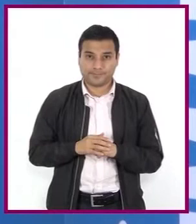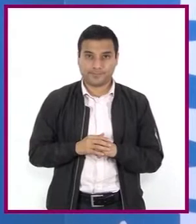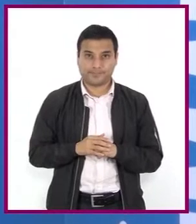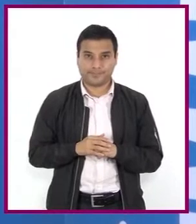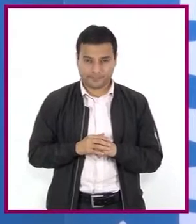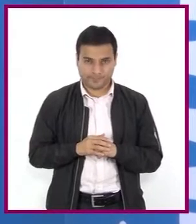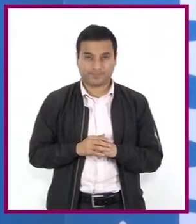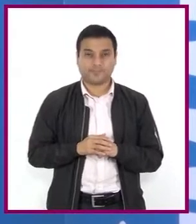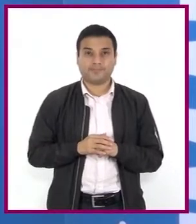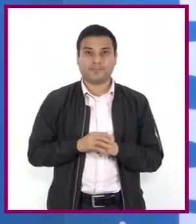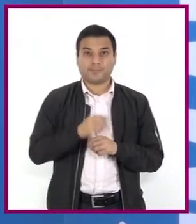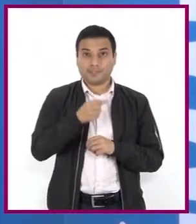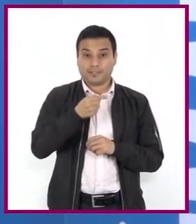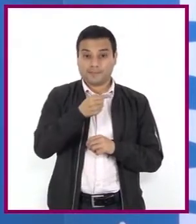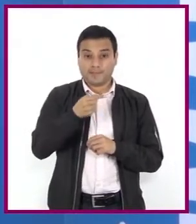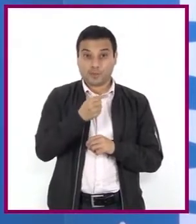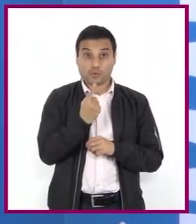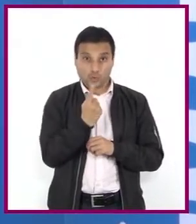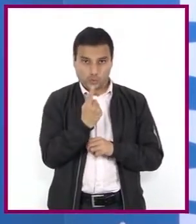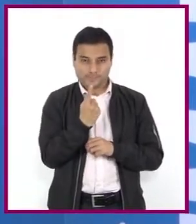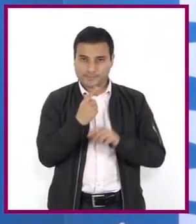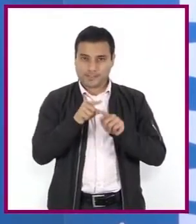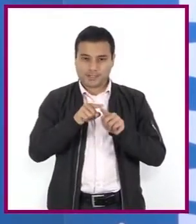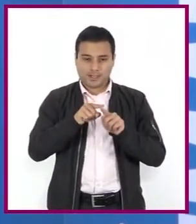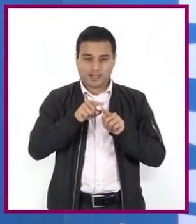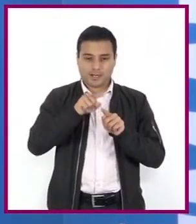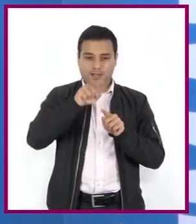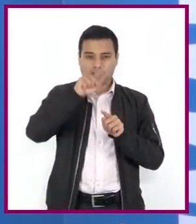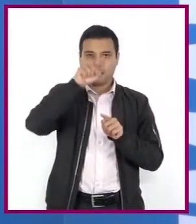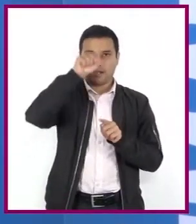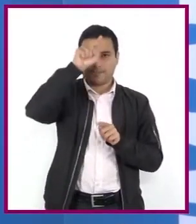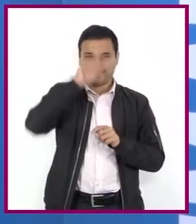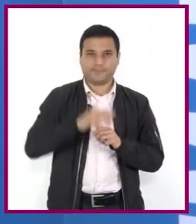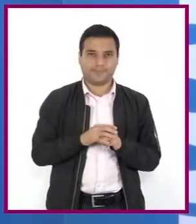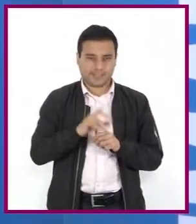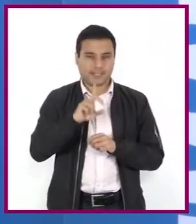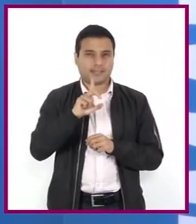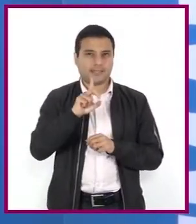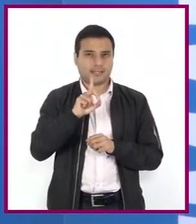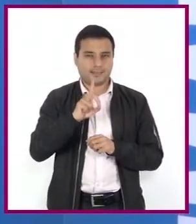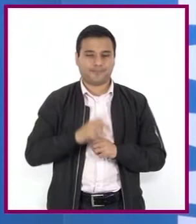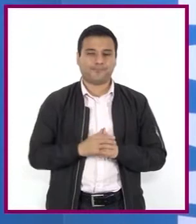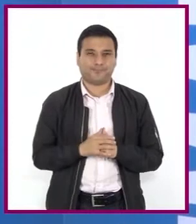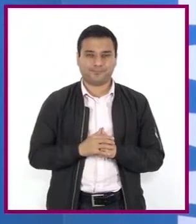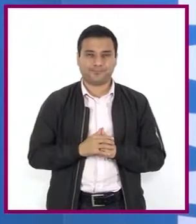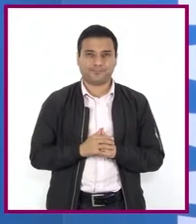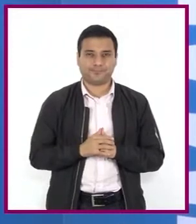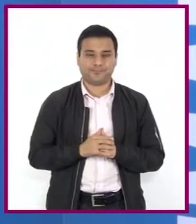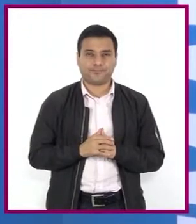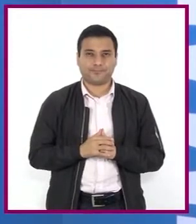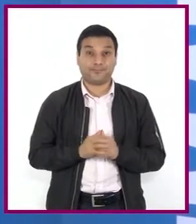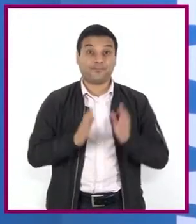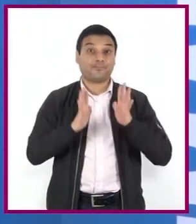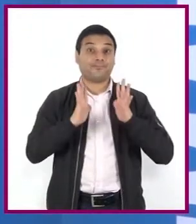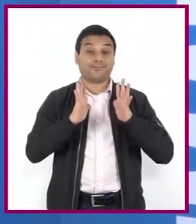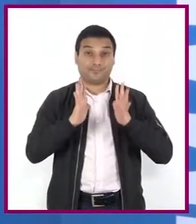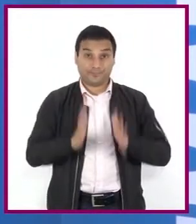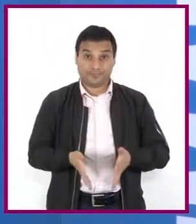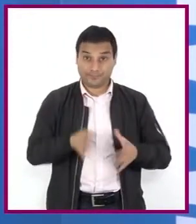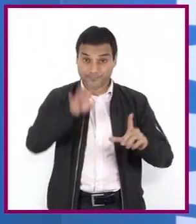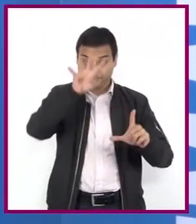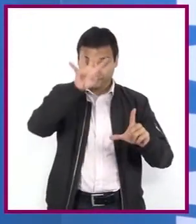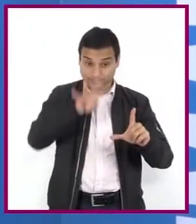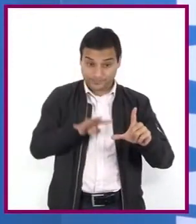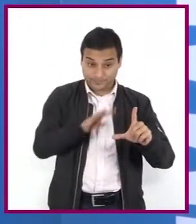1 negativo hasta 30 positivo, dando también un margen extra. Una vez que tenemos delimitado